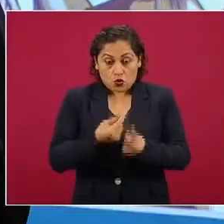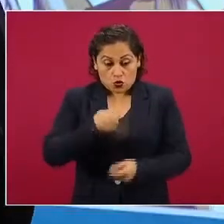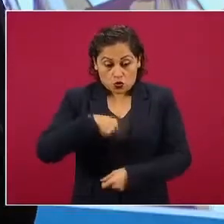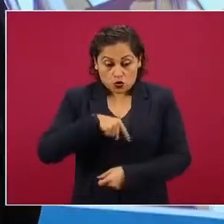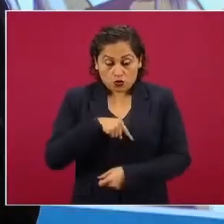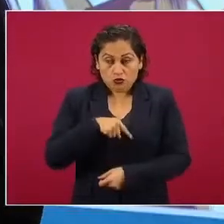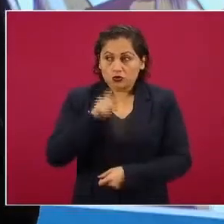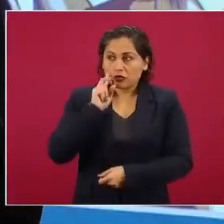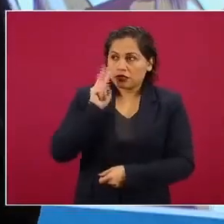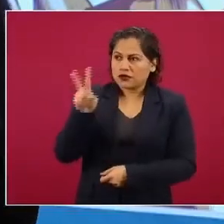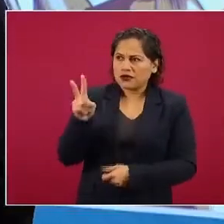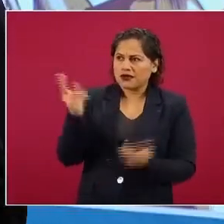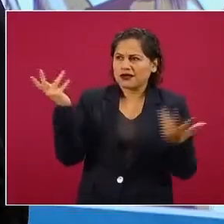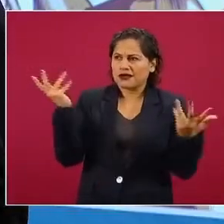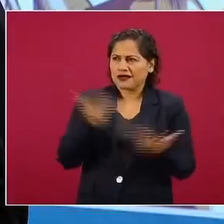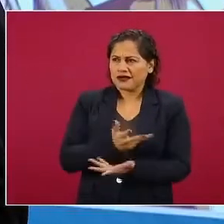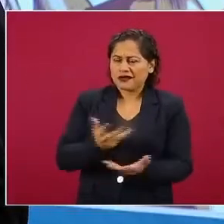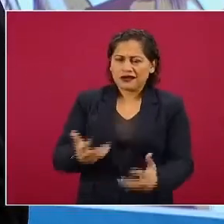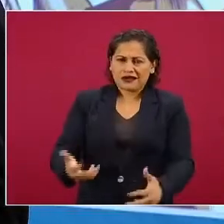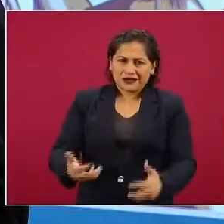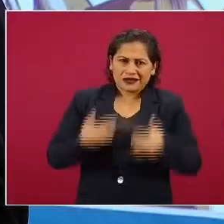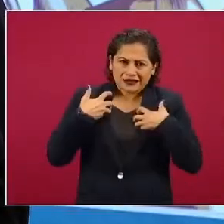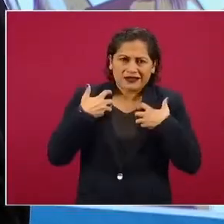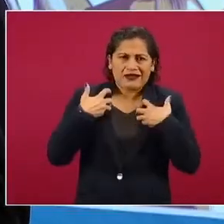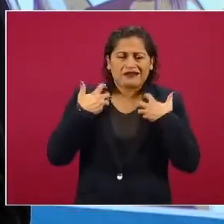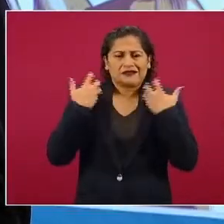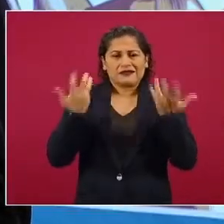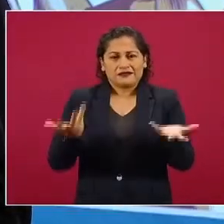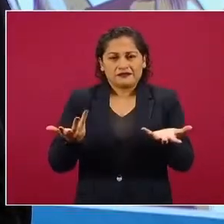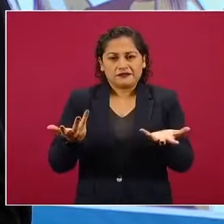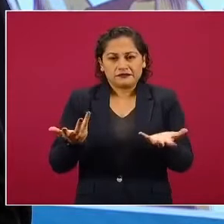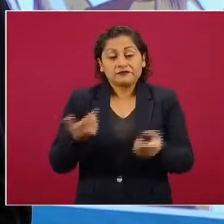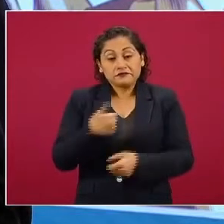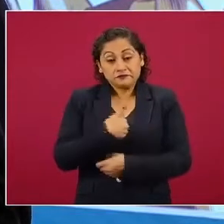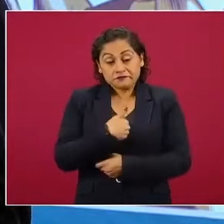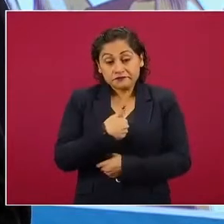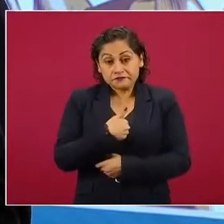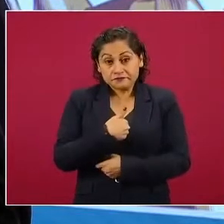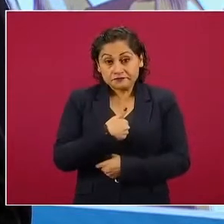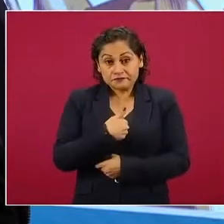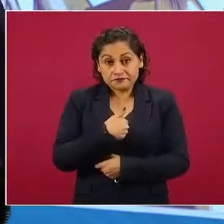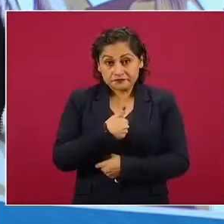y se enojan. Yo les